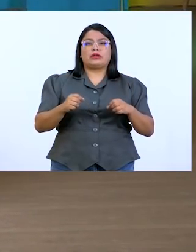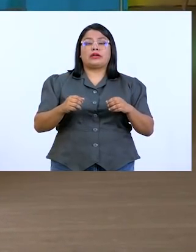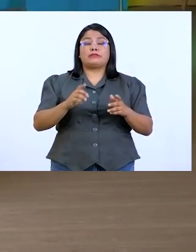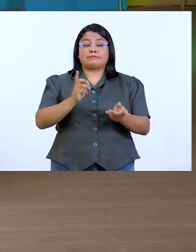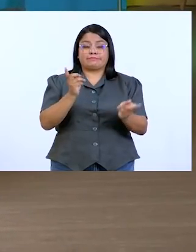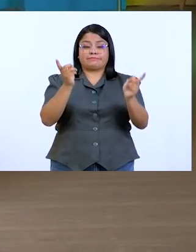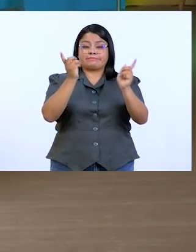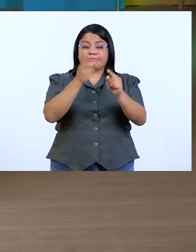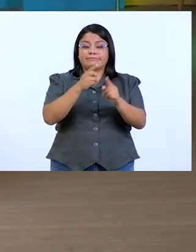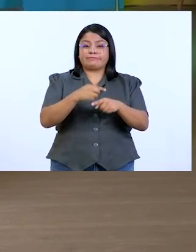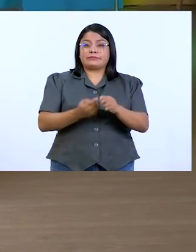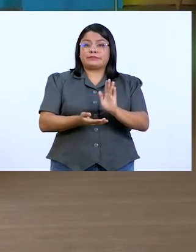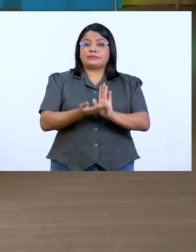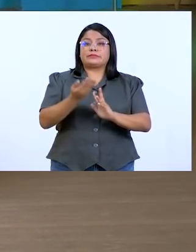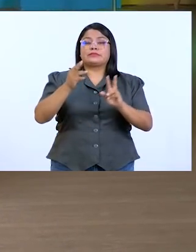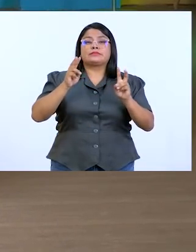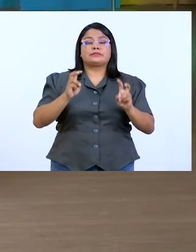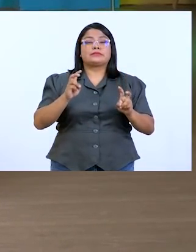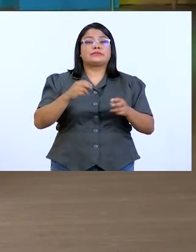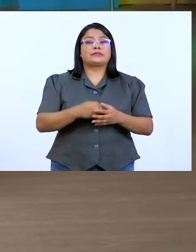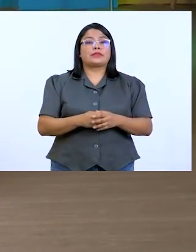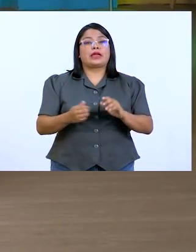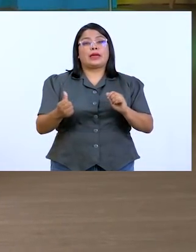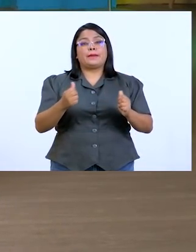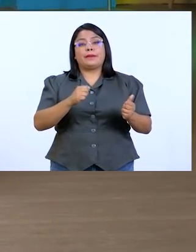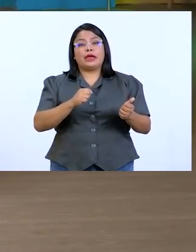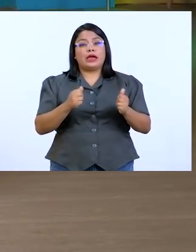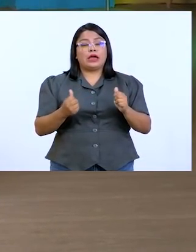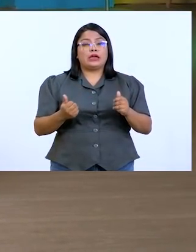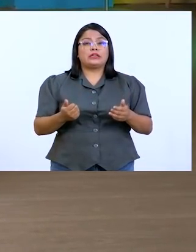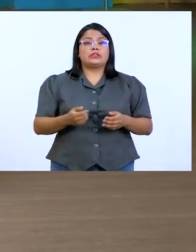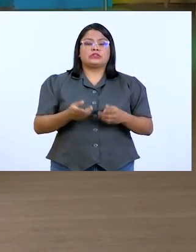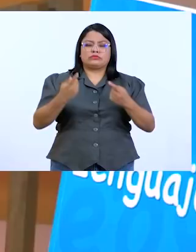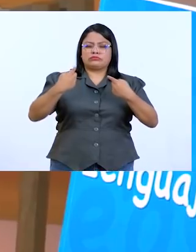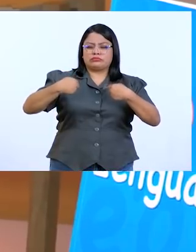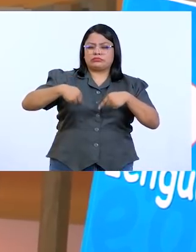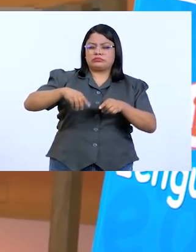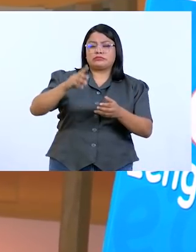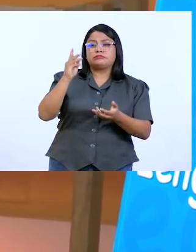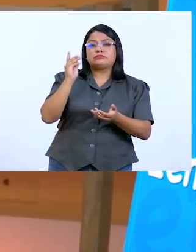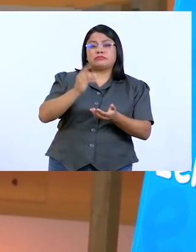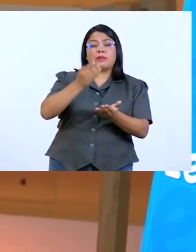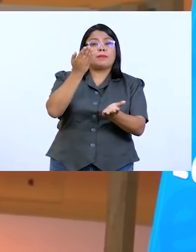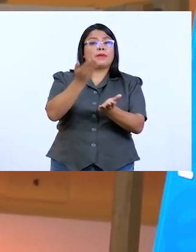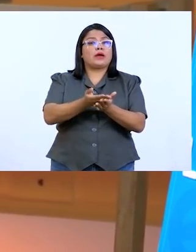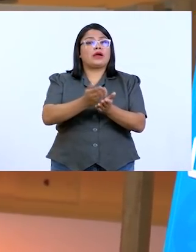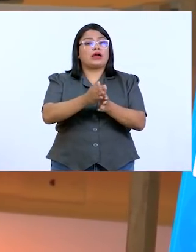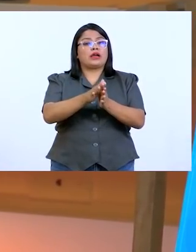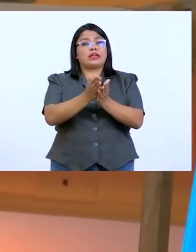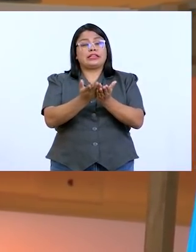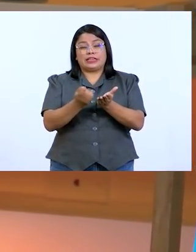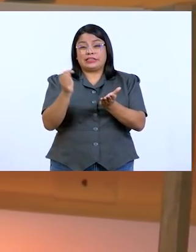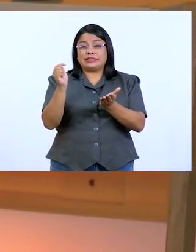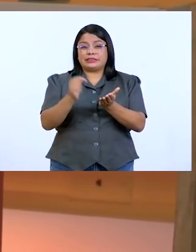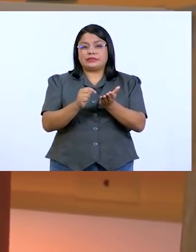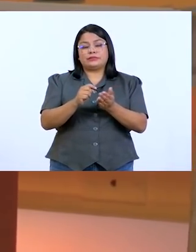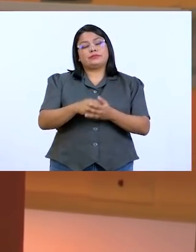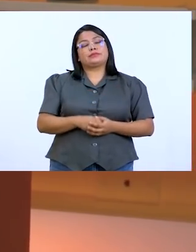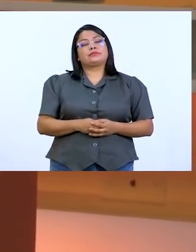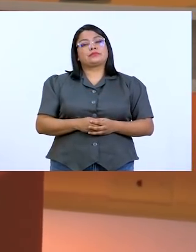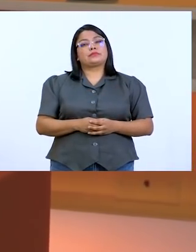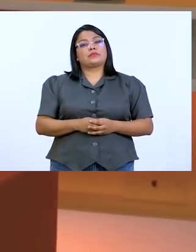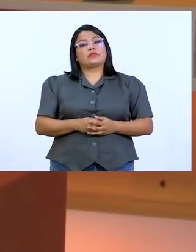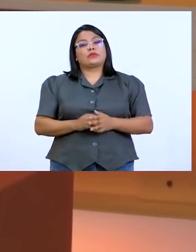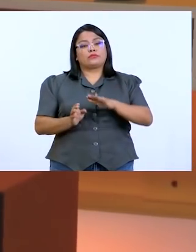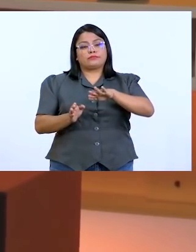puedan adecuar el desarrollo de los contenidos de acuerdo con la secuencia didáctica que propone el libro de texto.